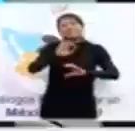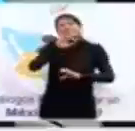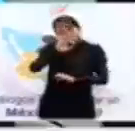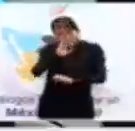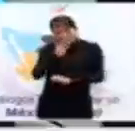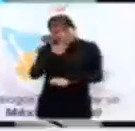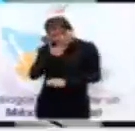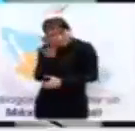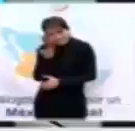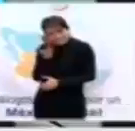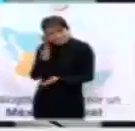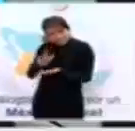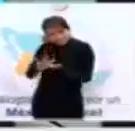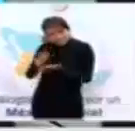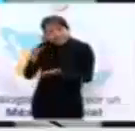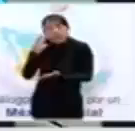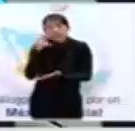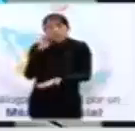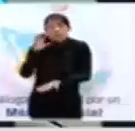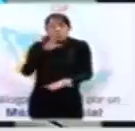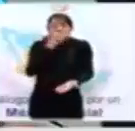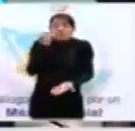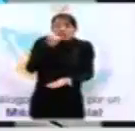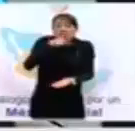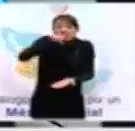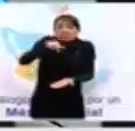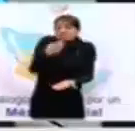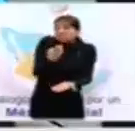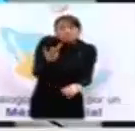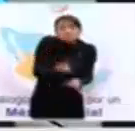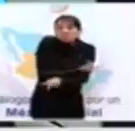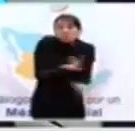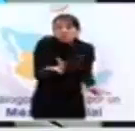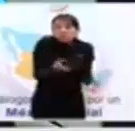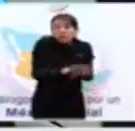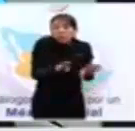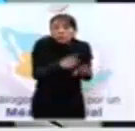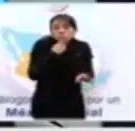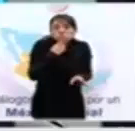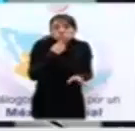mucho dinero a la importación de granos. La leche hemos sido